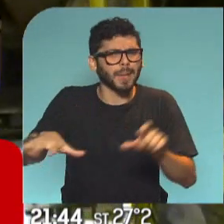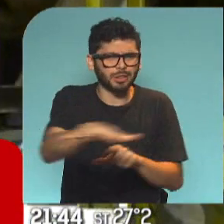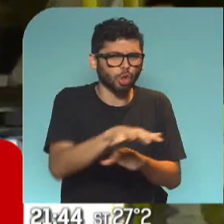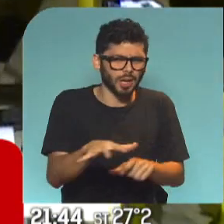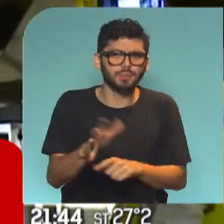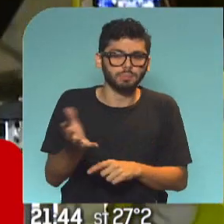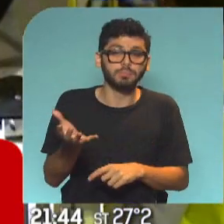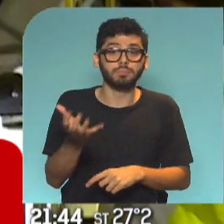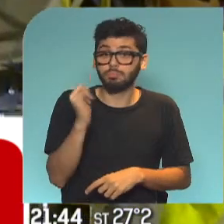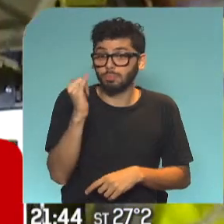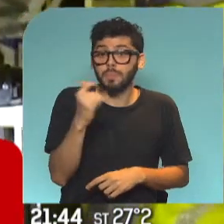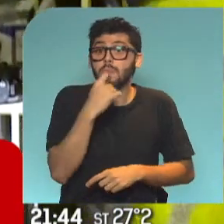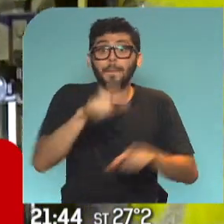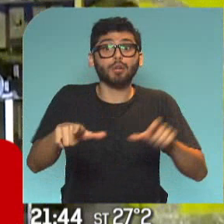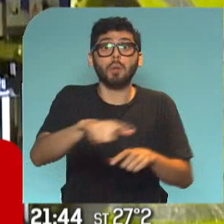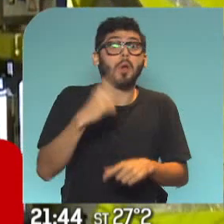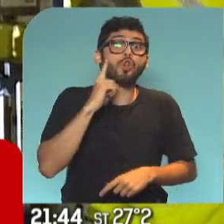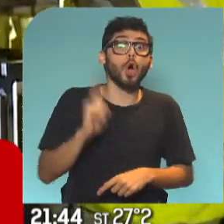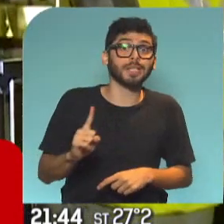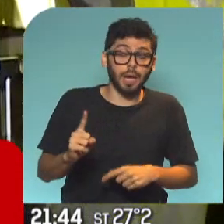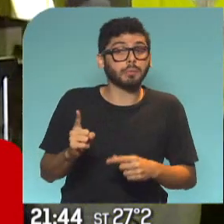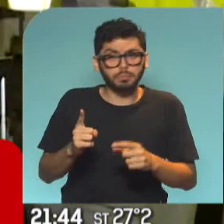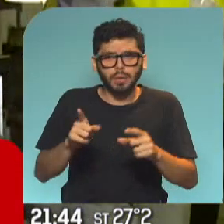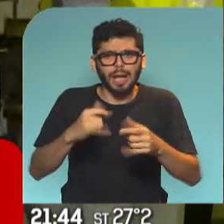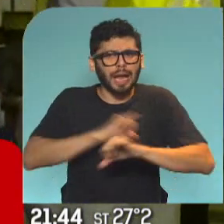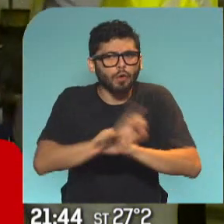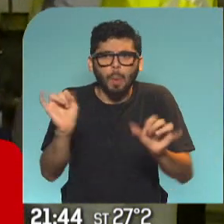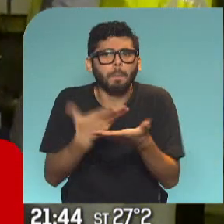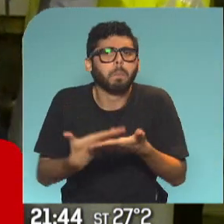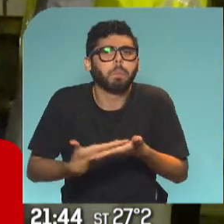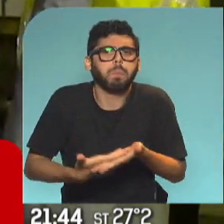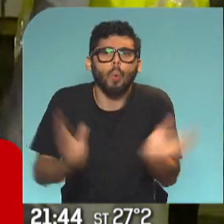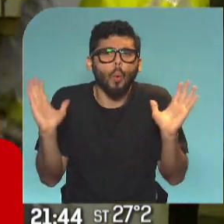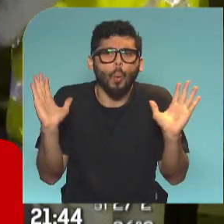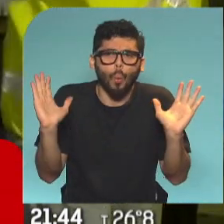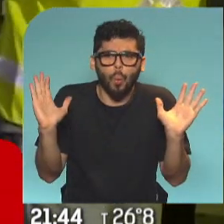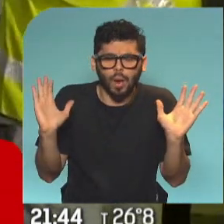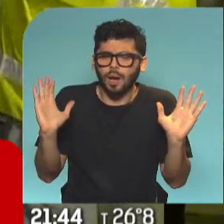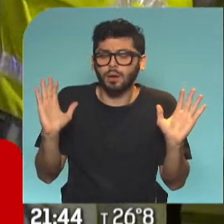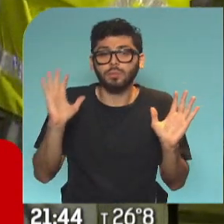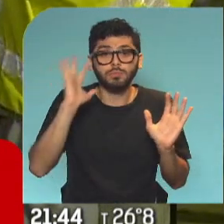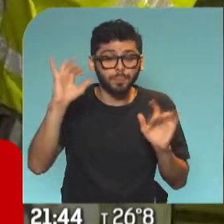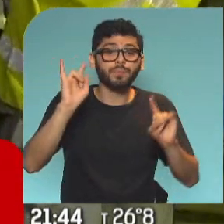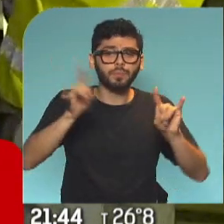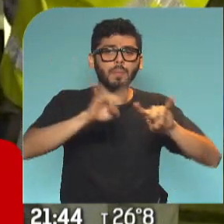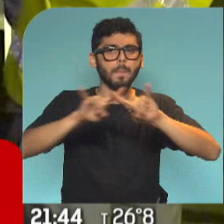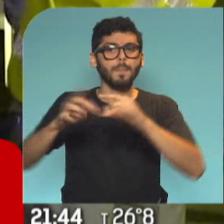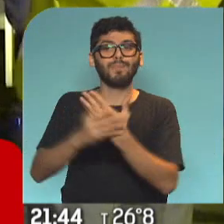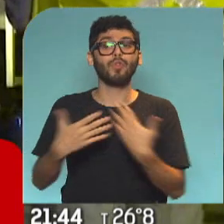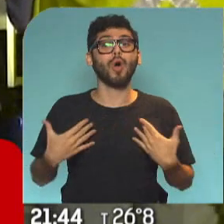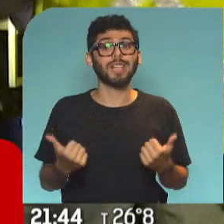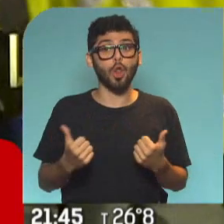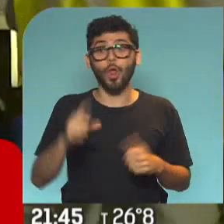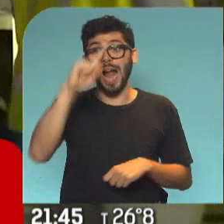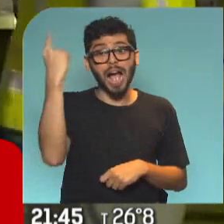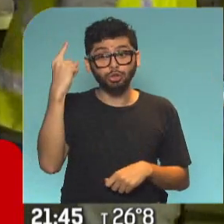vez todavía no lo tiene presente, pero es una información que se puede acceder muy claramente. Recuerden que también está la página del Ministerio de Salud de la